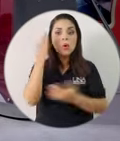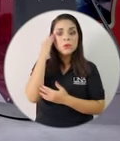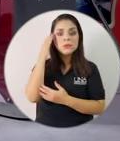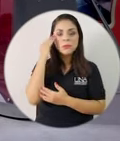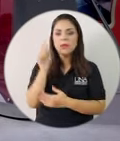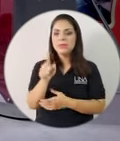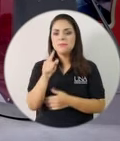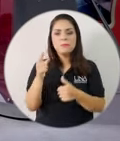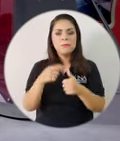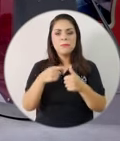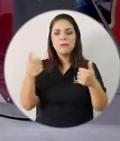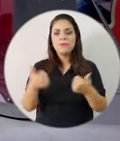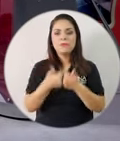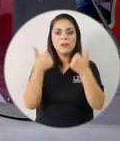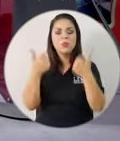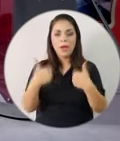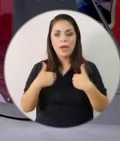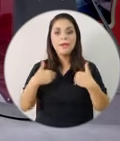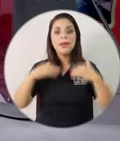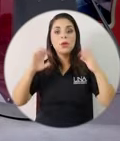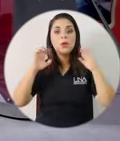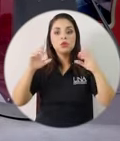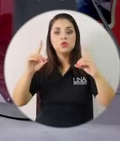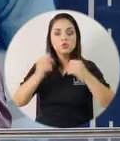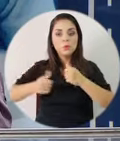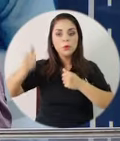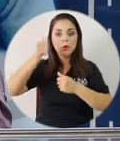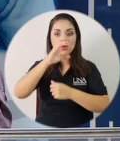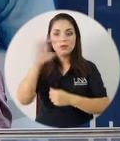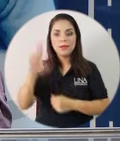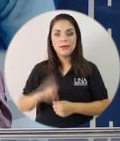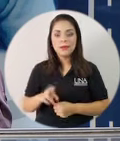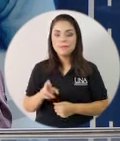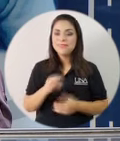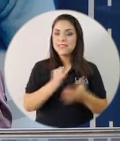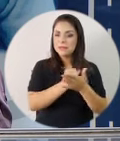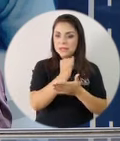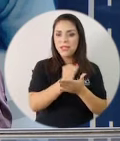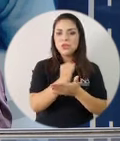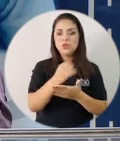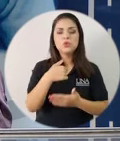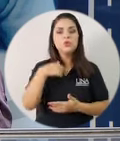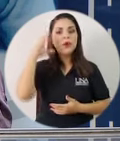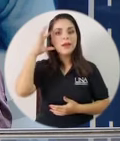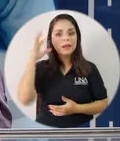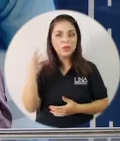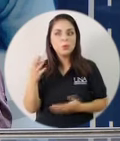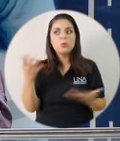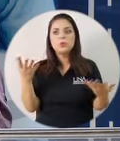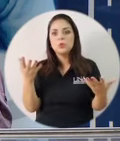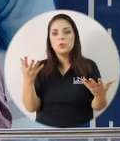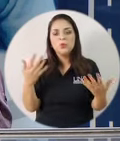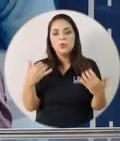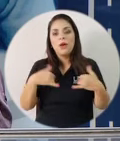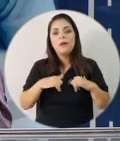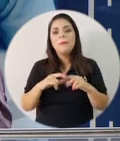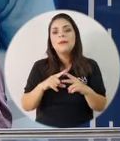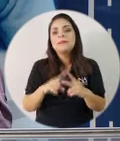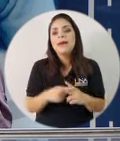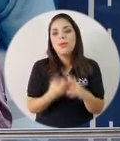más grandes retos que tiene la educación superior en Costa Rica. La investigación en nuestro país, yo me atrevería a decir que está apenas